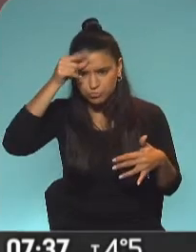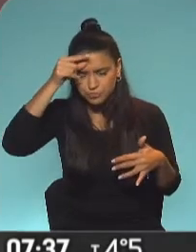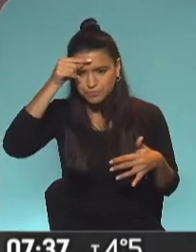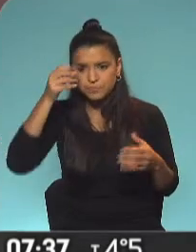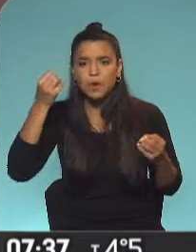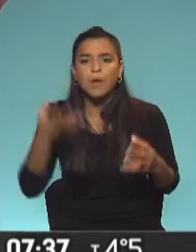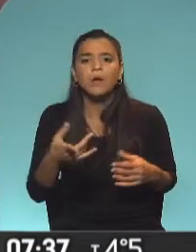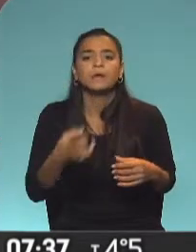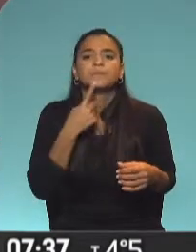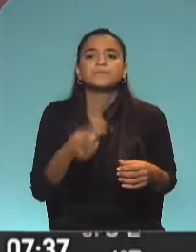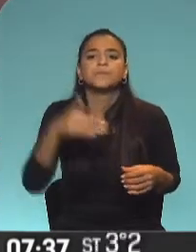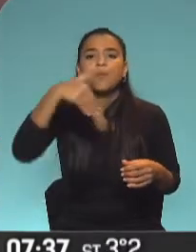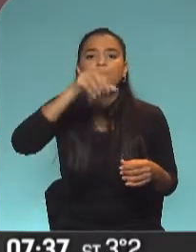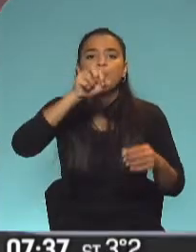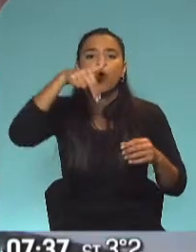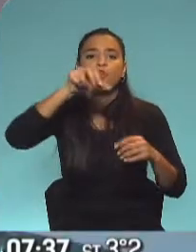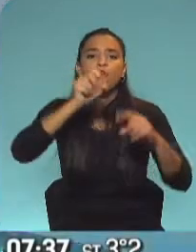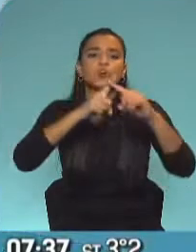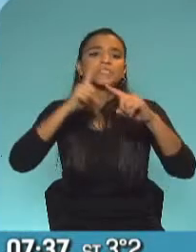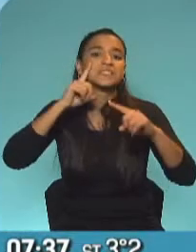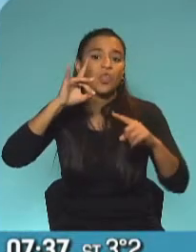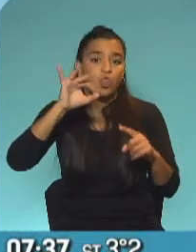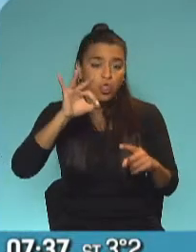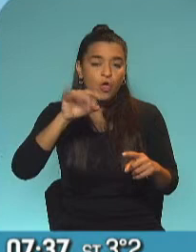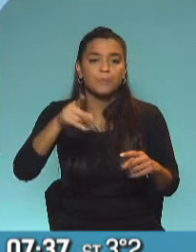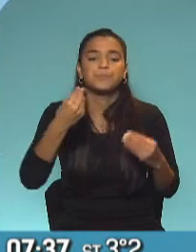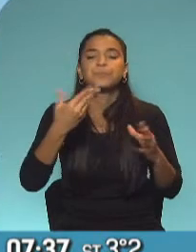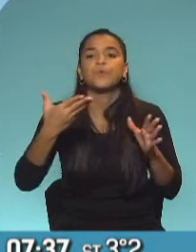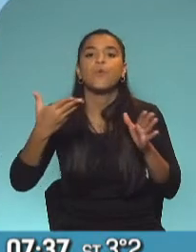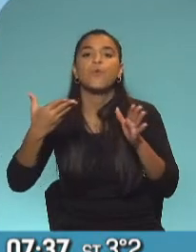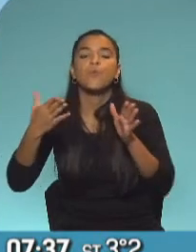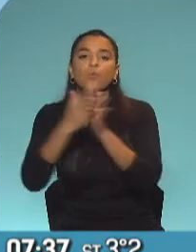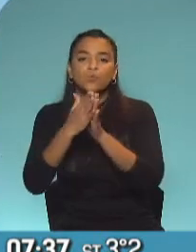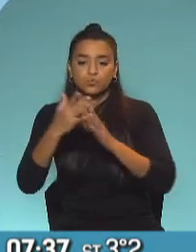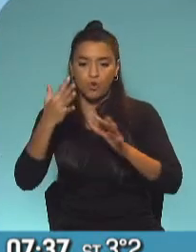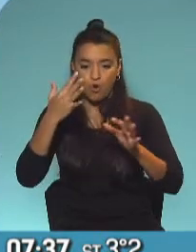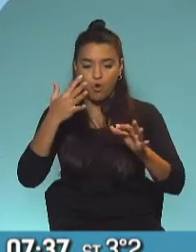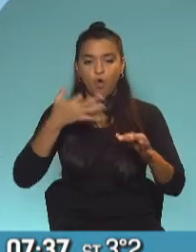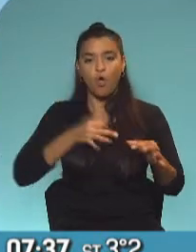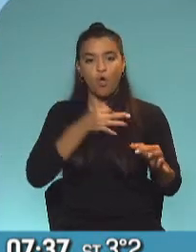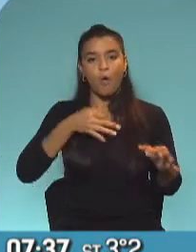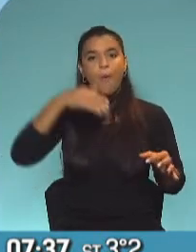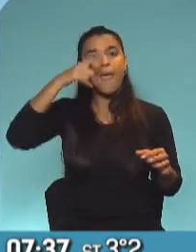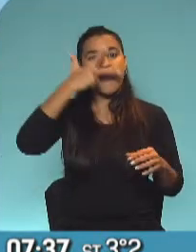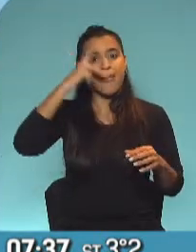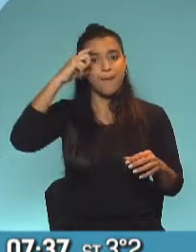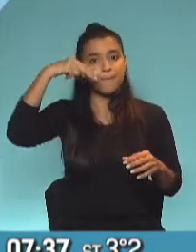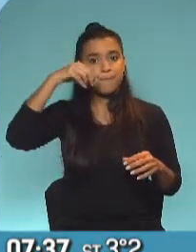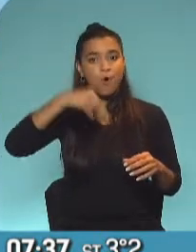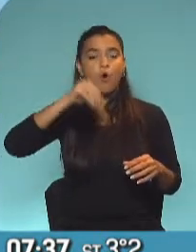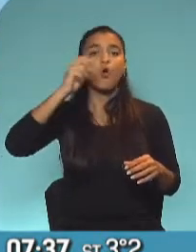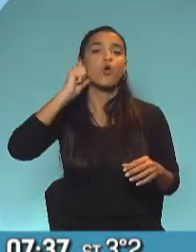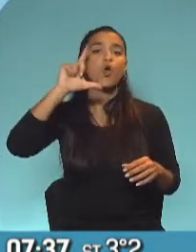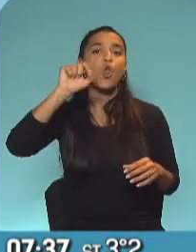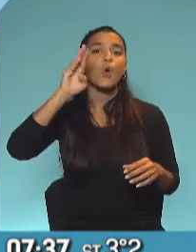porque convengamos que el monóxido de carbono lo que hace es unirse a la hemoglobina, que están los glóbulos rojos, y entonces no permite